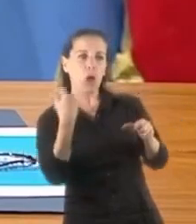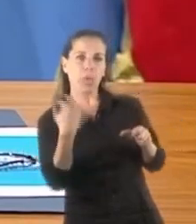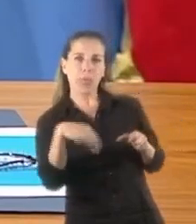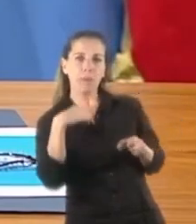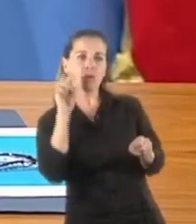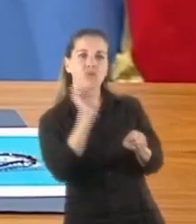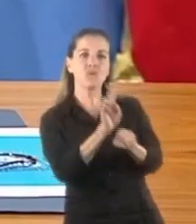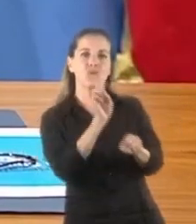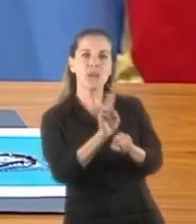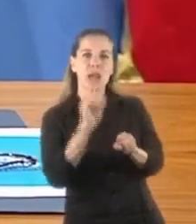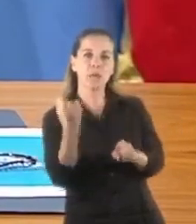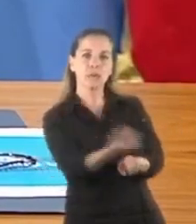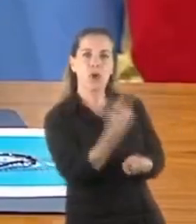investigan,